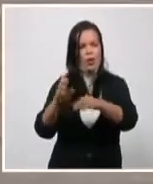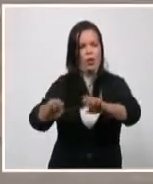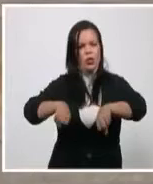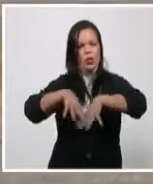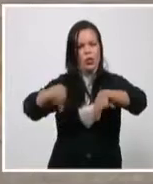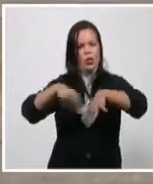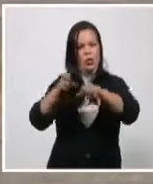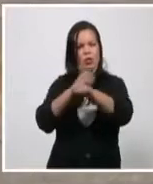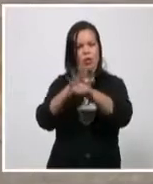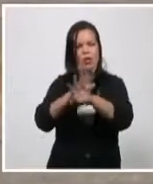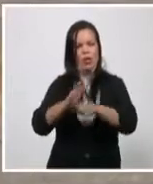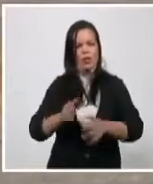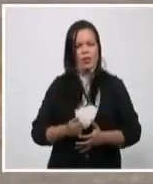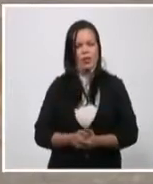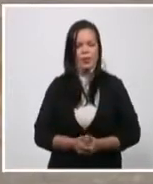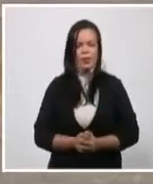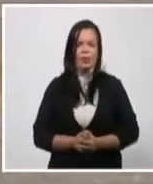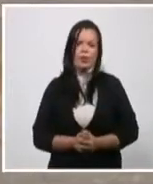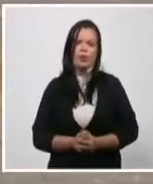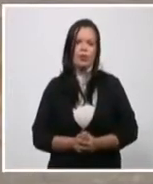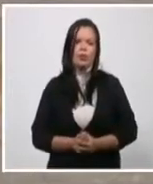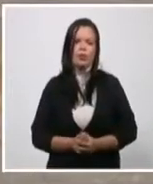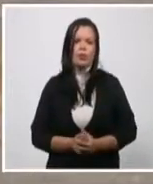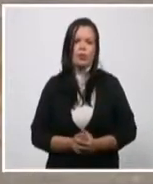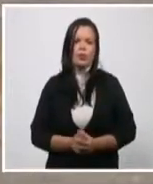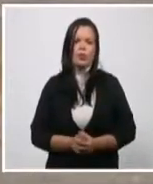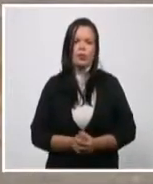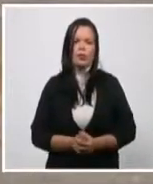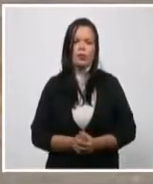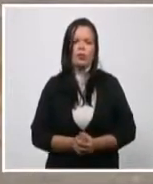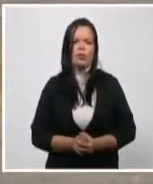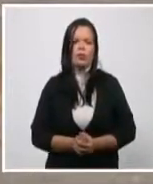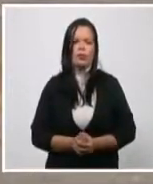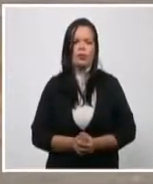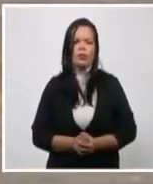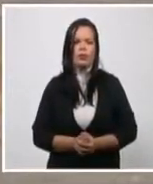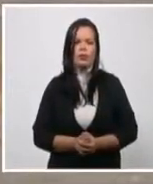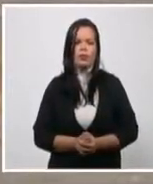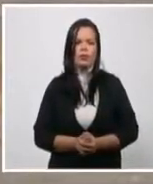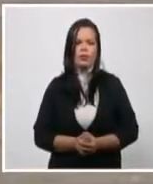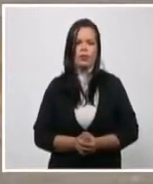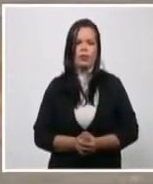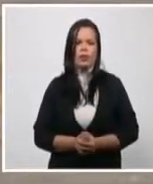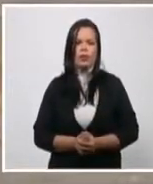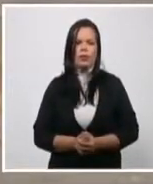COVID-19. Adán Morel, Sistema Informativo de la Televisión Cubana.